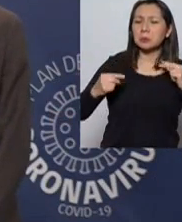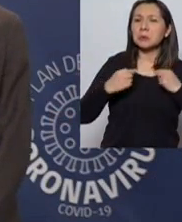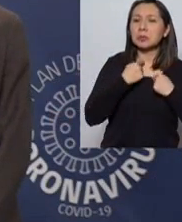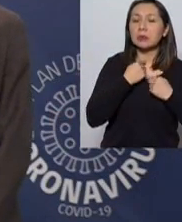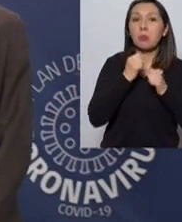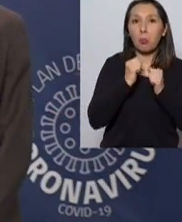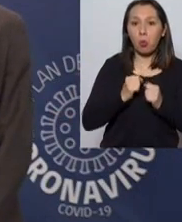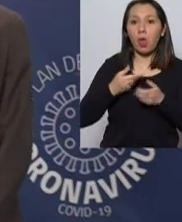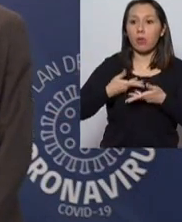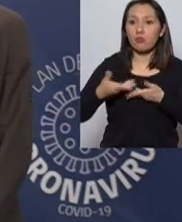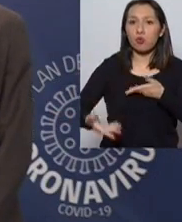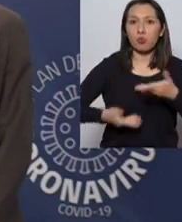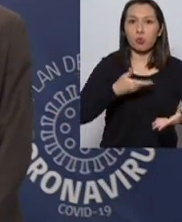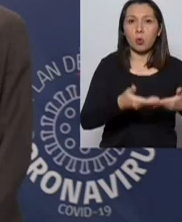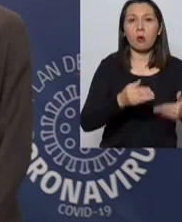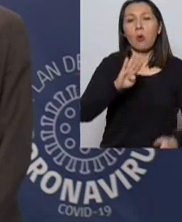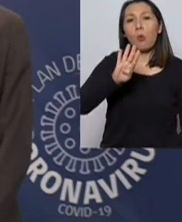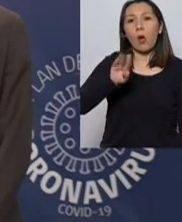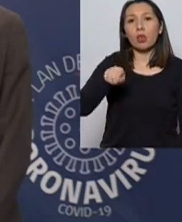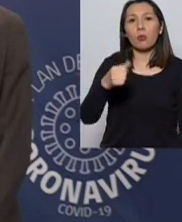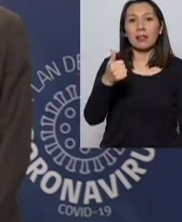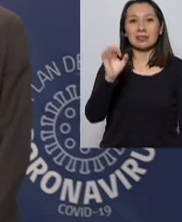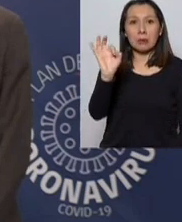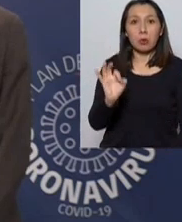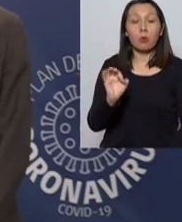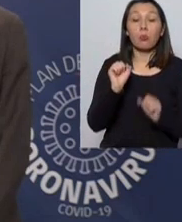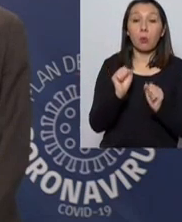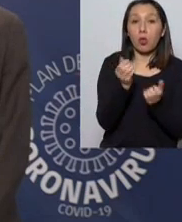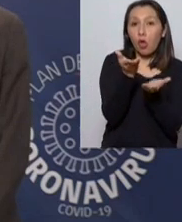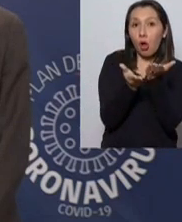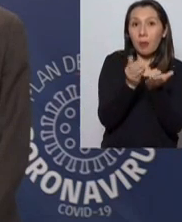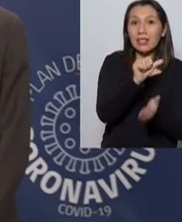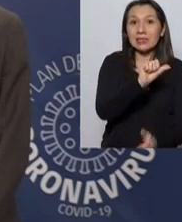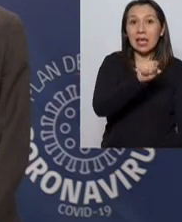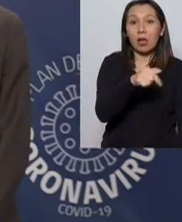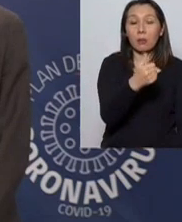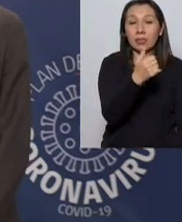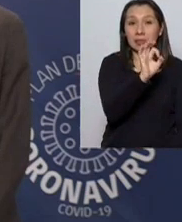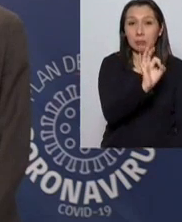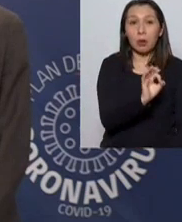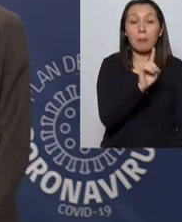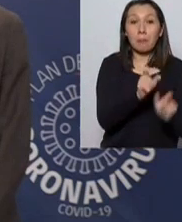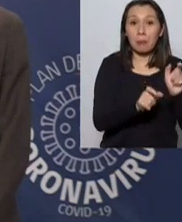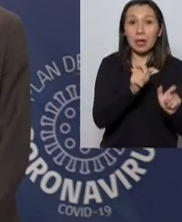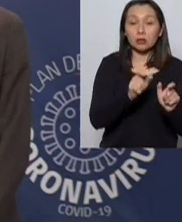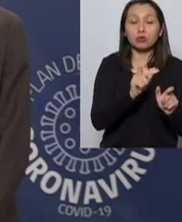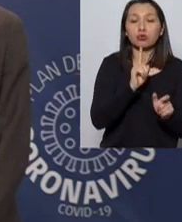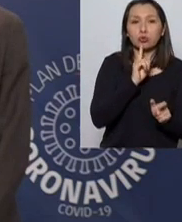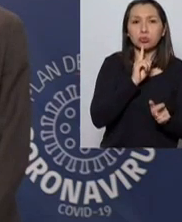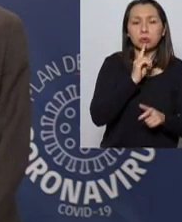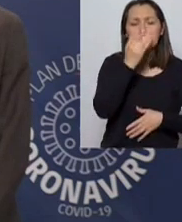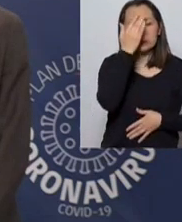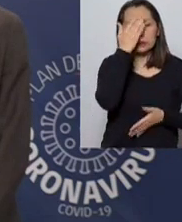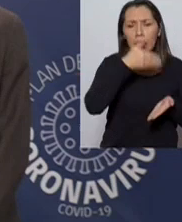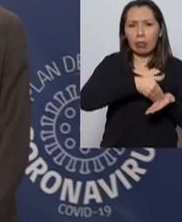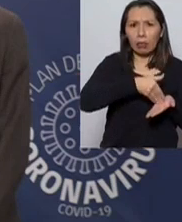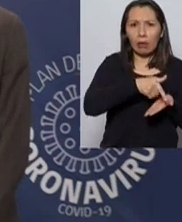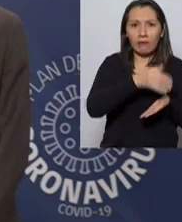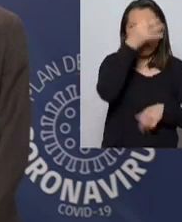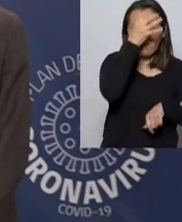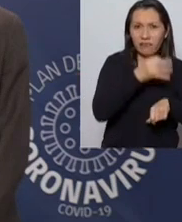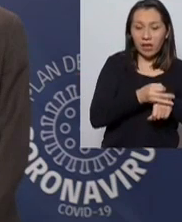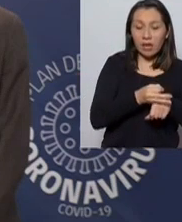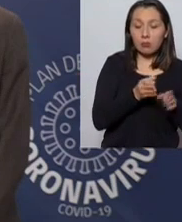contagiar a otros de 4,6% Comparado con el 6,6 de los pacientes que sí tienen síntomas